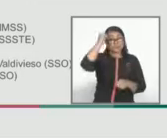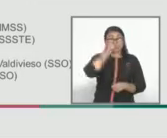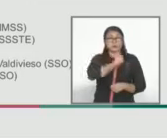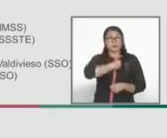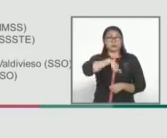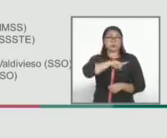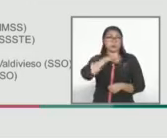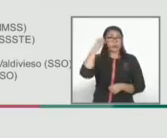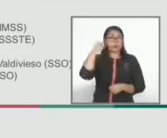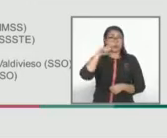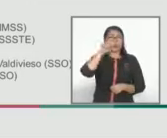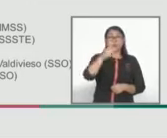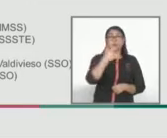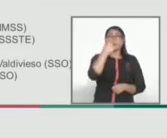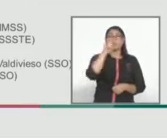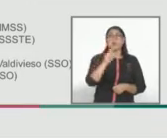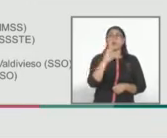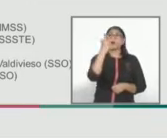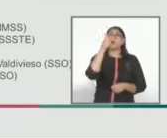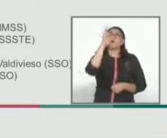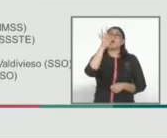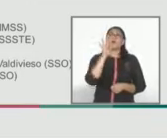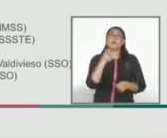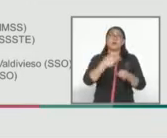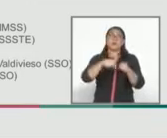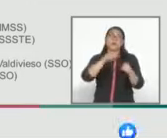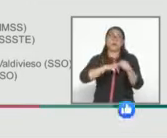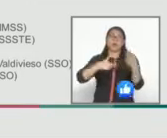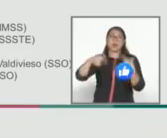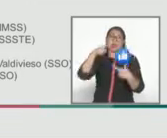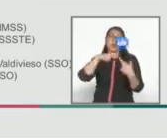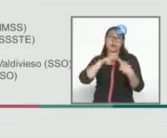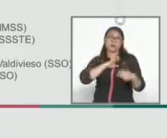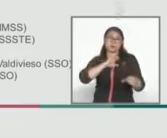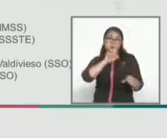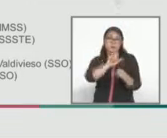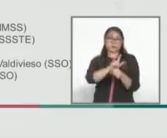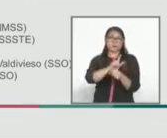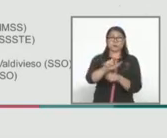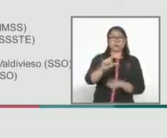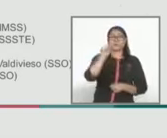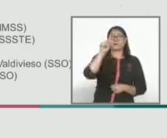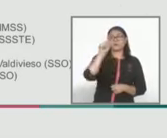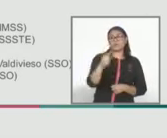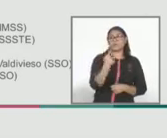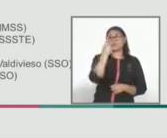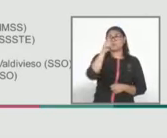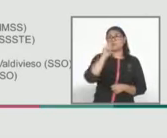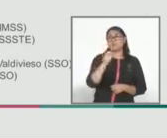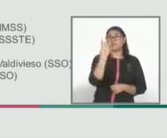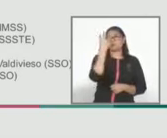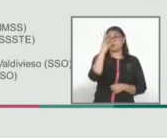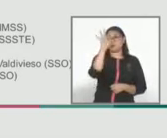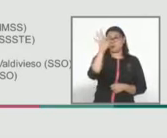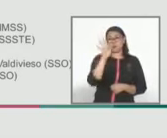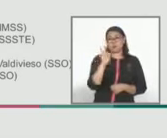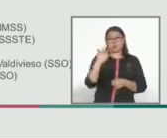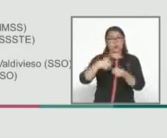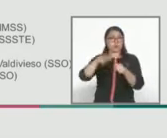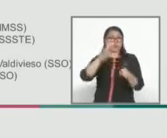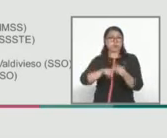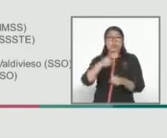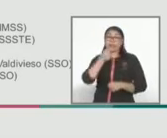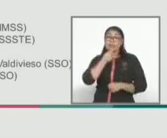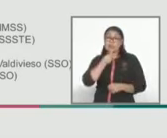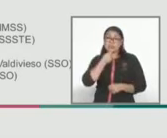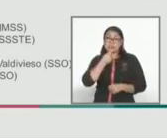Oaxaca, 27.8%, Hospital Regional de Alta Especialidad de Oaxaca, 71.4%, Hospital de la